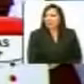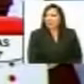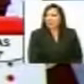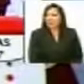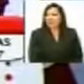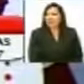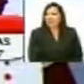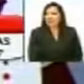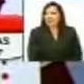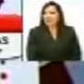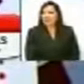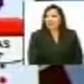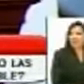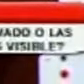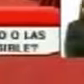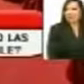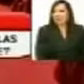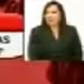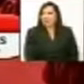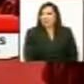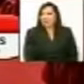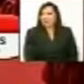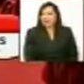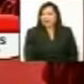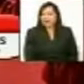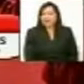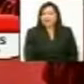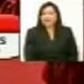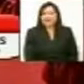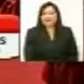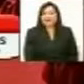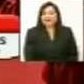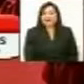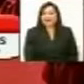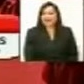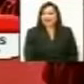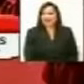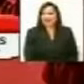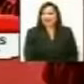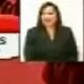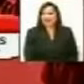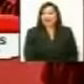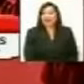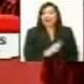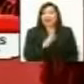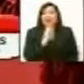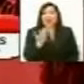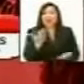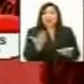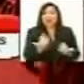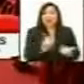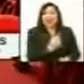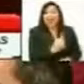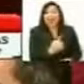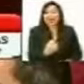de Chile. Breves. Muchas gracias. Muy buen día y bienvenidos y bienvenidas a cada uno de